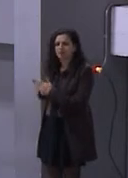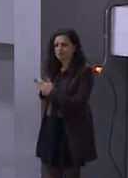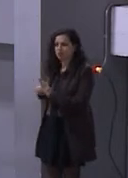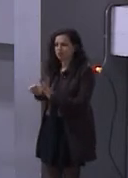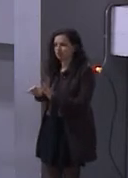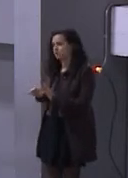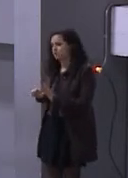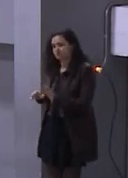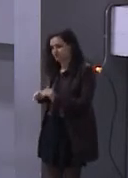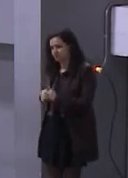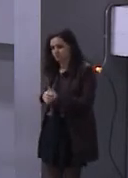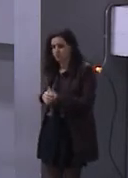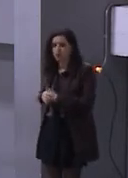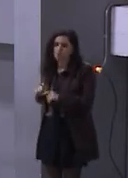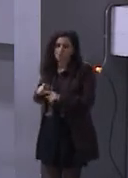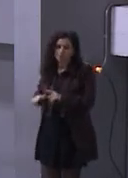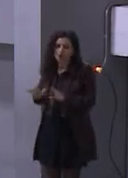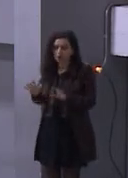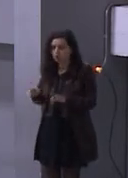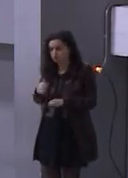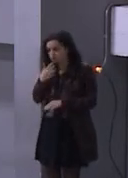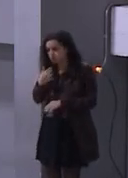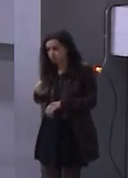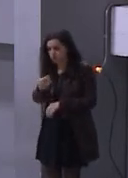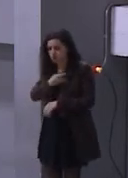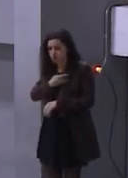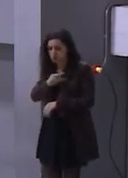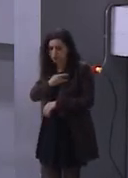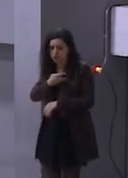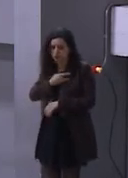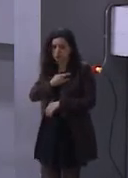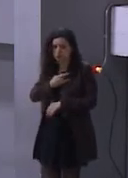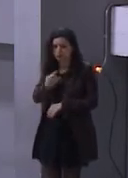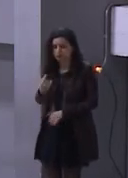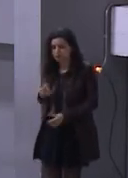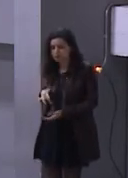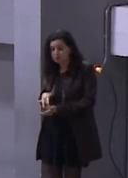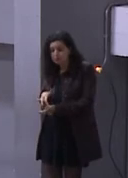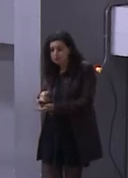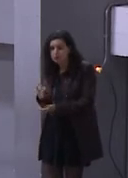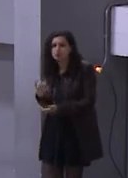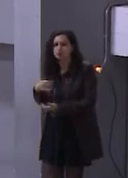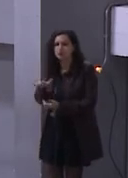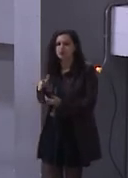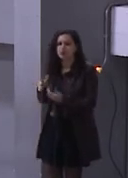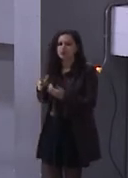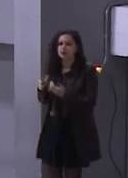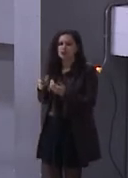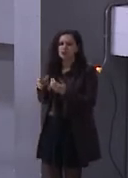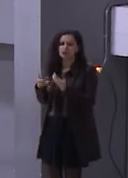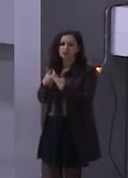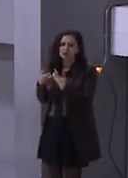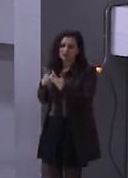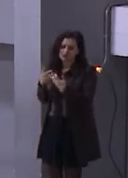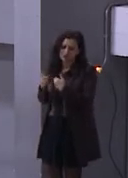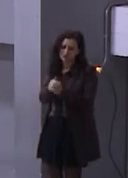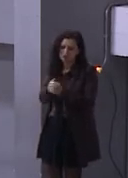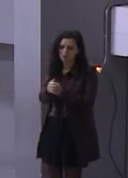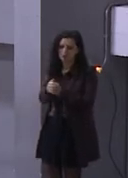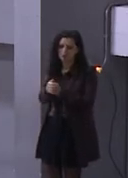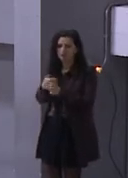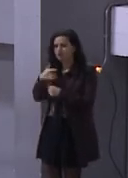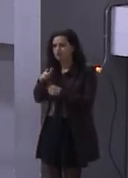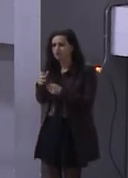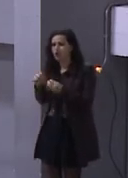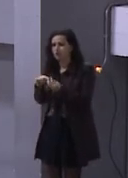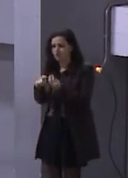en los balances contables. Pero realmente la universidad, el gran déficit que tiene es un déficit, digamos, operativo. Requerimos recursos para